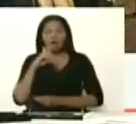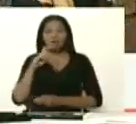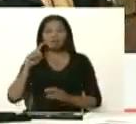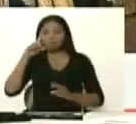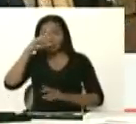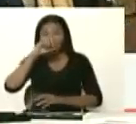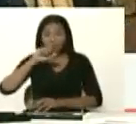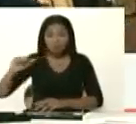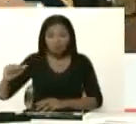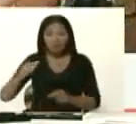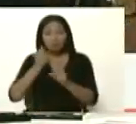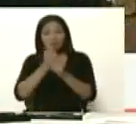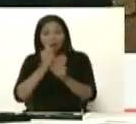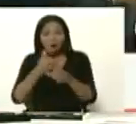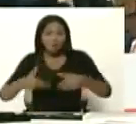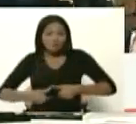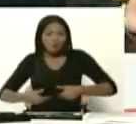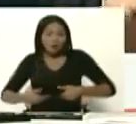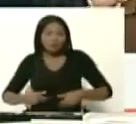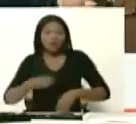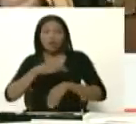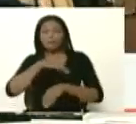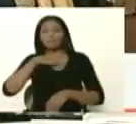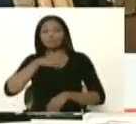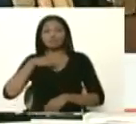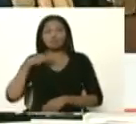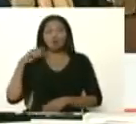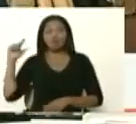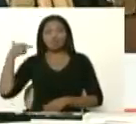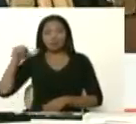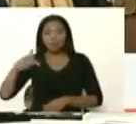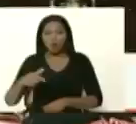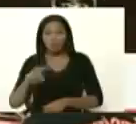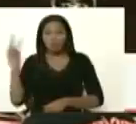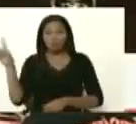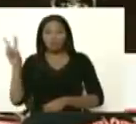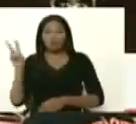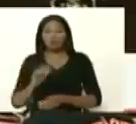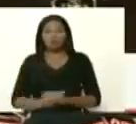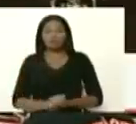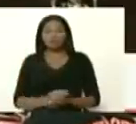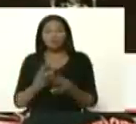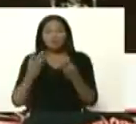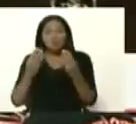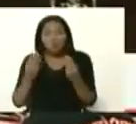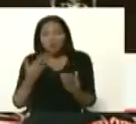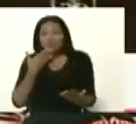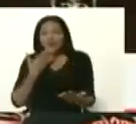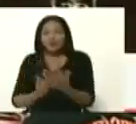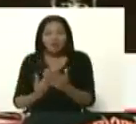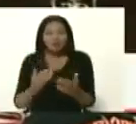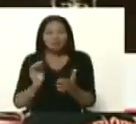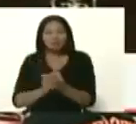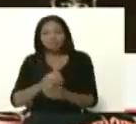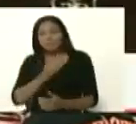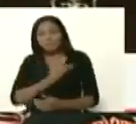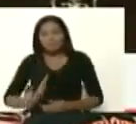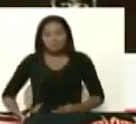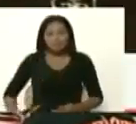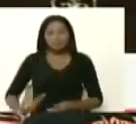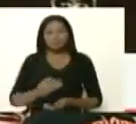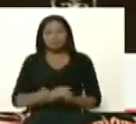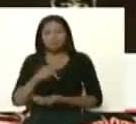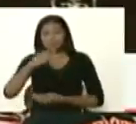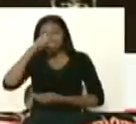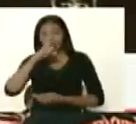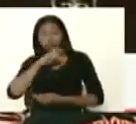¿Cuánto trabajo, cuánto esfuerzo, cuántos resultados? Por favor, compañero. Bueno, muchas gracias, camarada presidente. Este